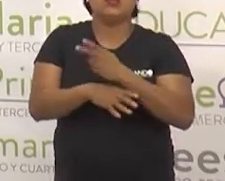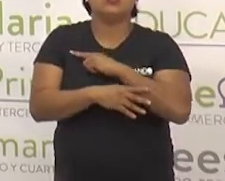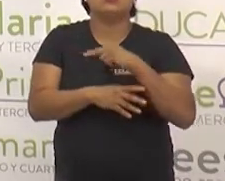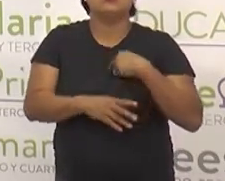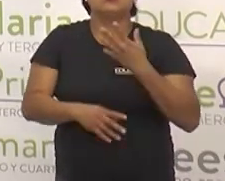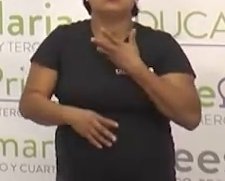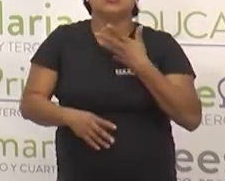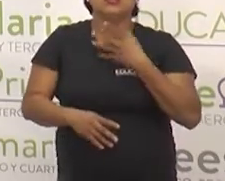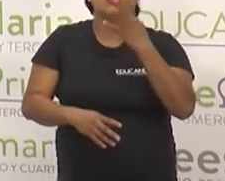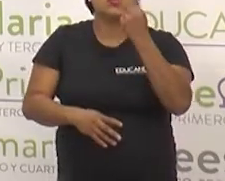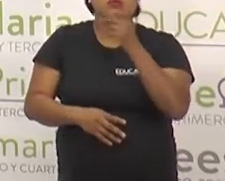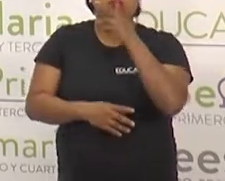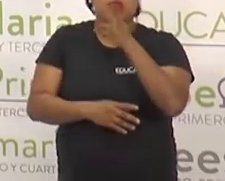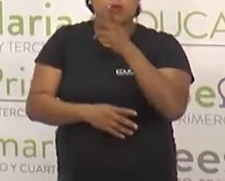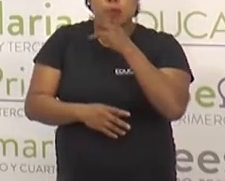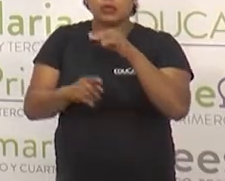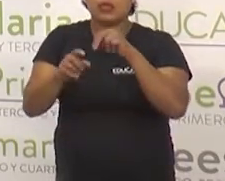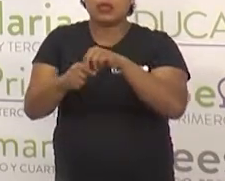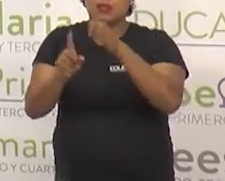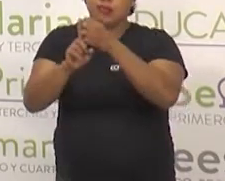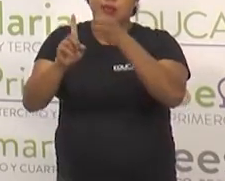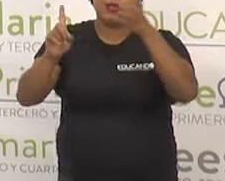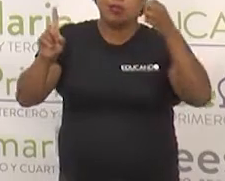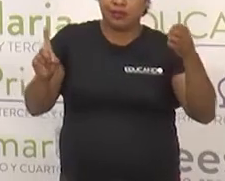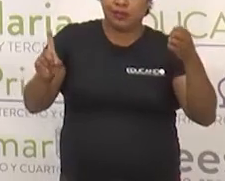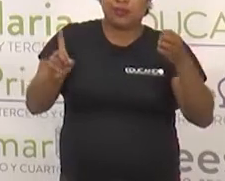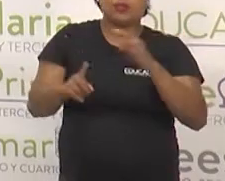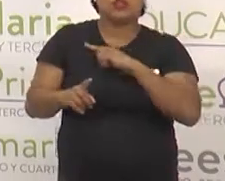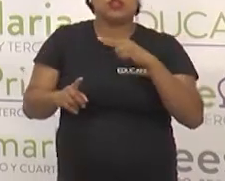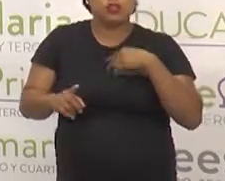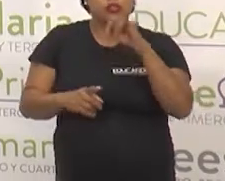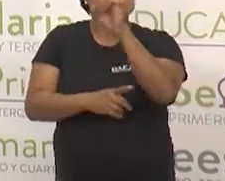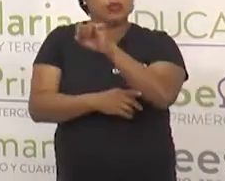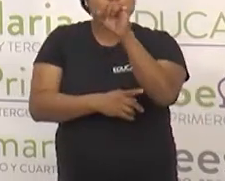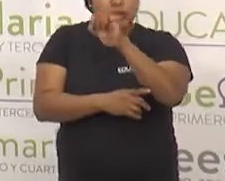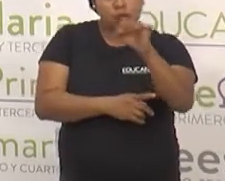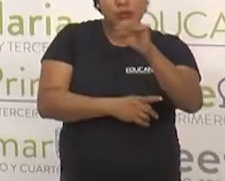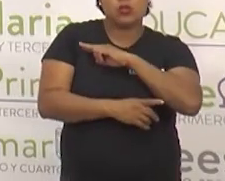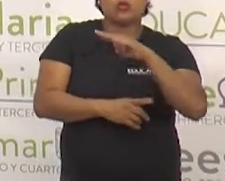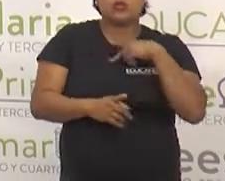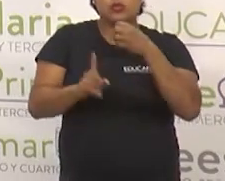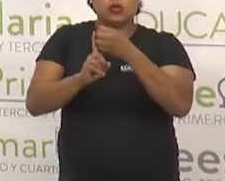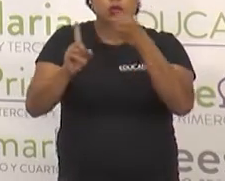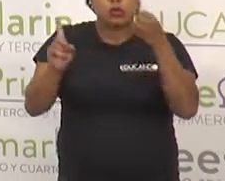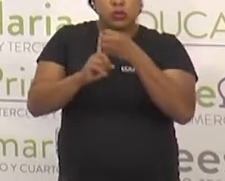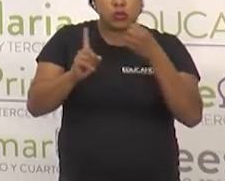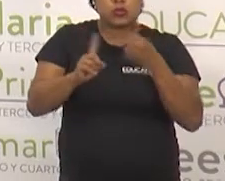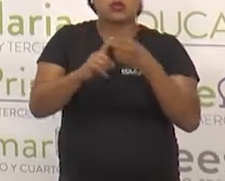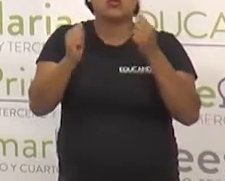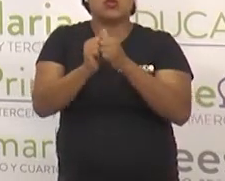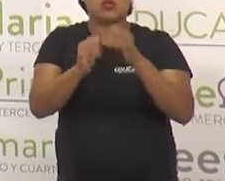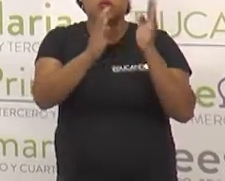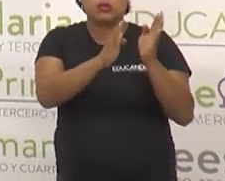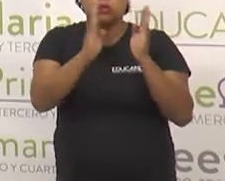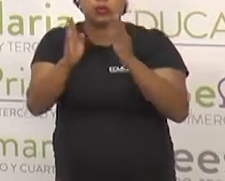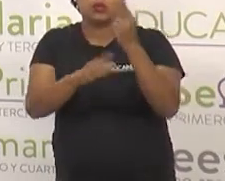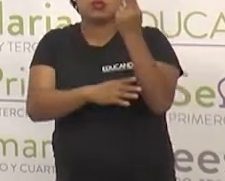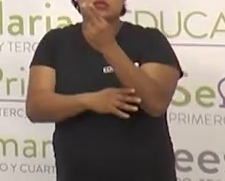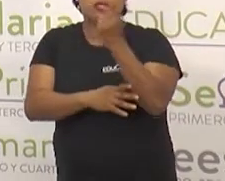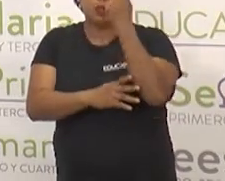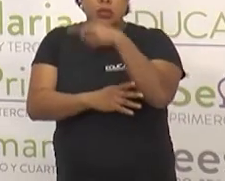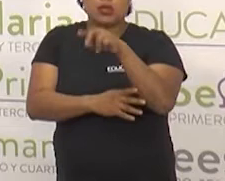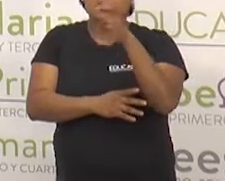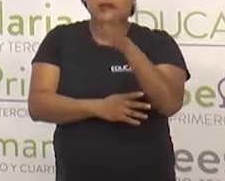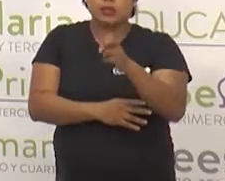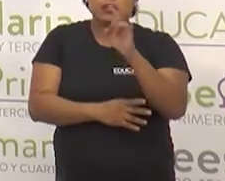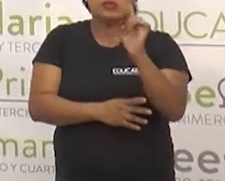porque tenemos 9 palabras en nuestra oración. Y vamos a escribir nuestra oración con los espacios